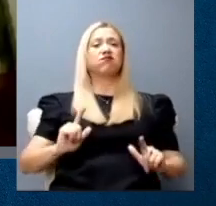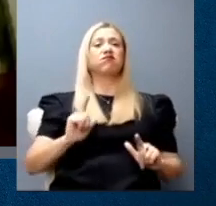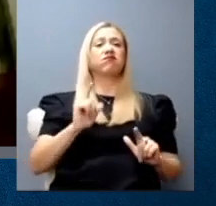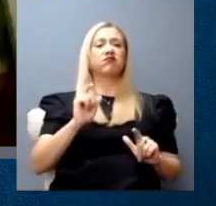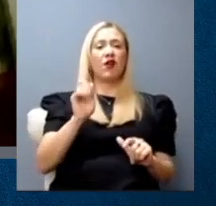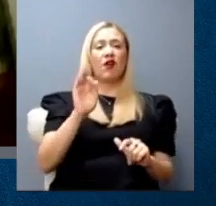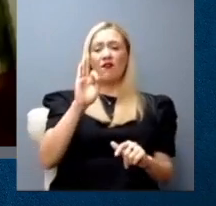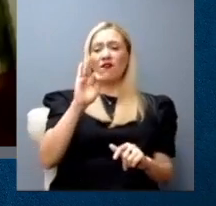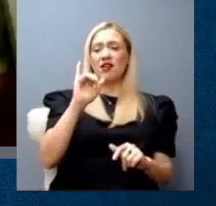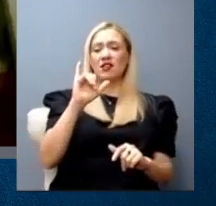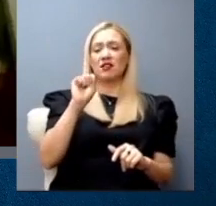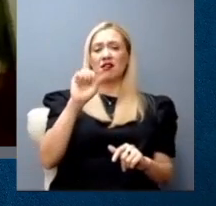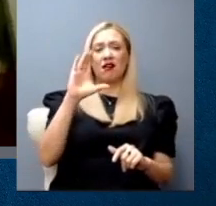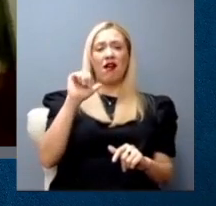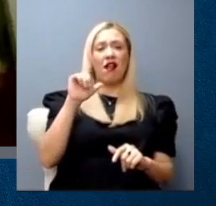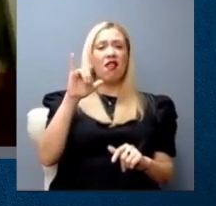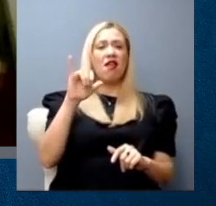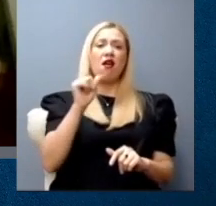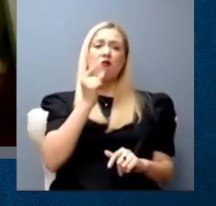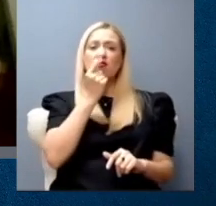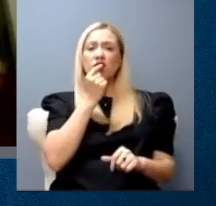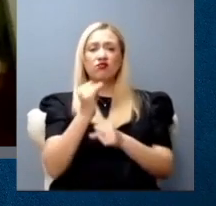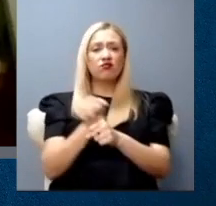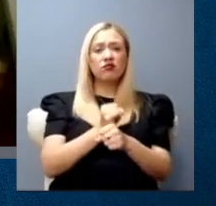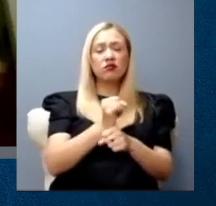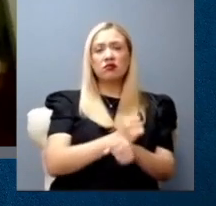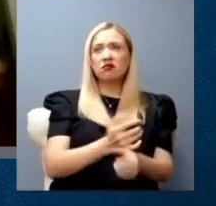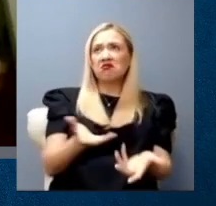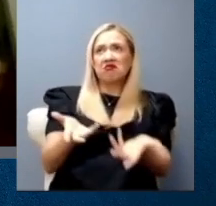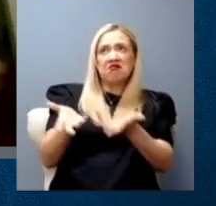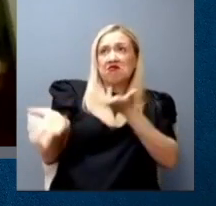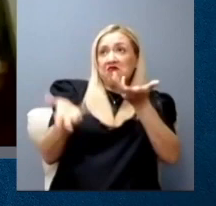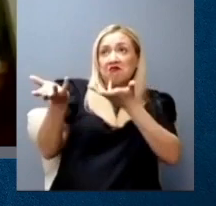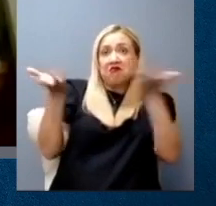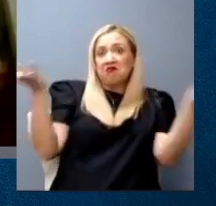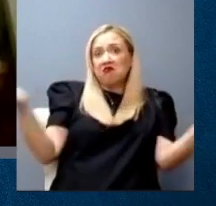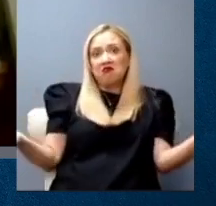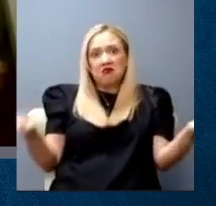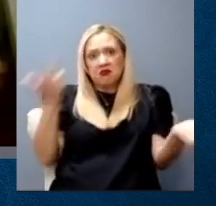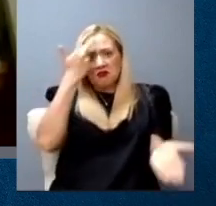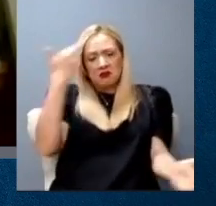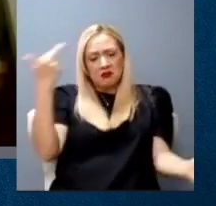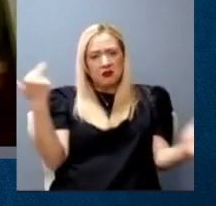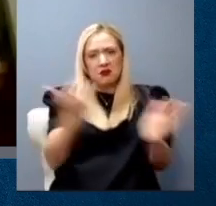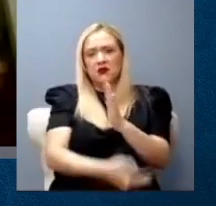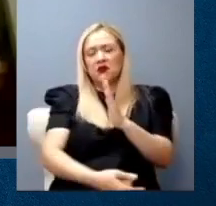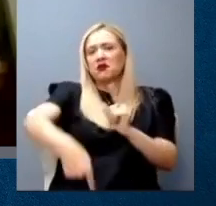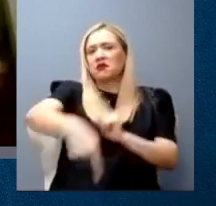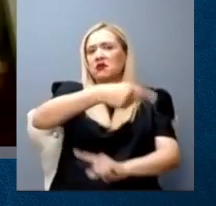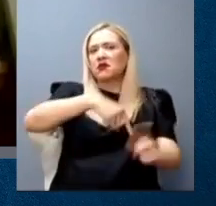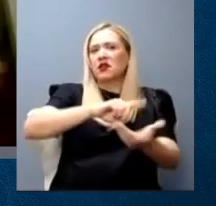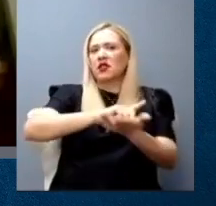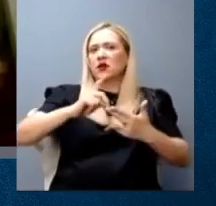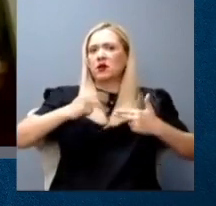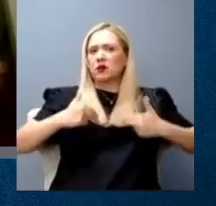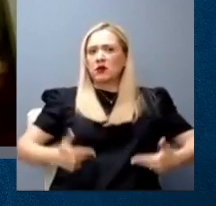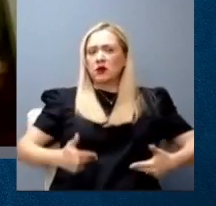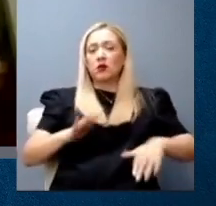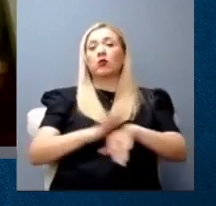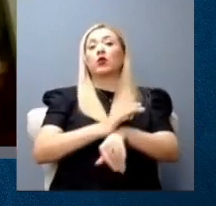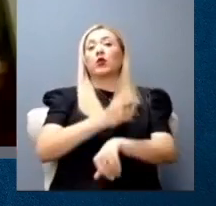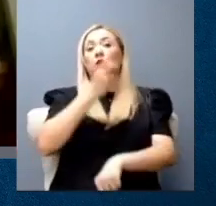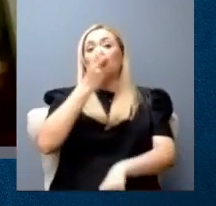correctamente en la tutela de los derechos humanos que han sido violados en el propio México. De ahí los altos niveles